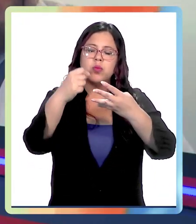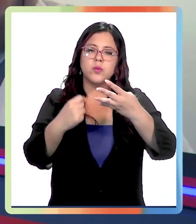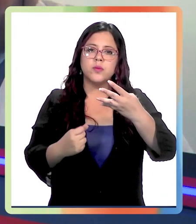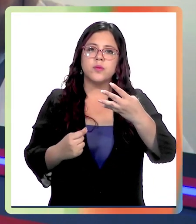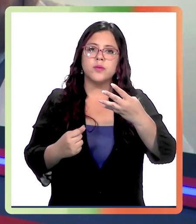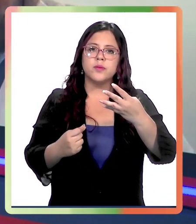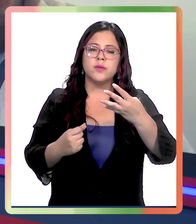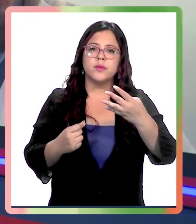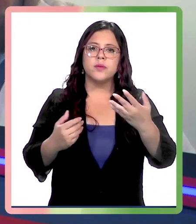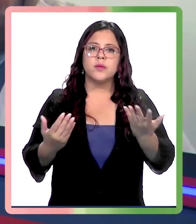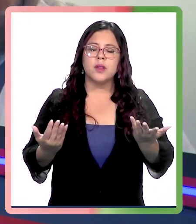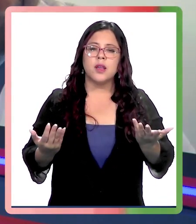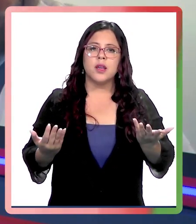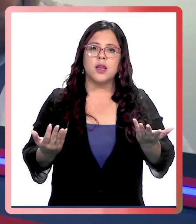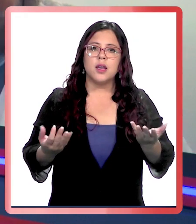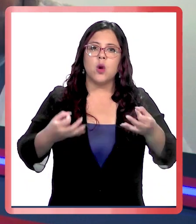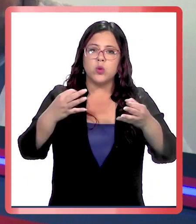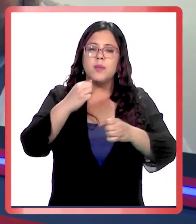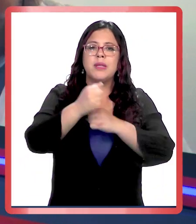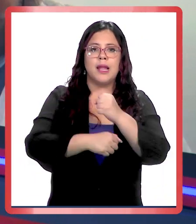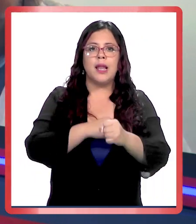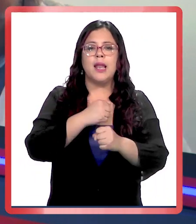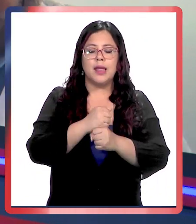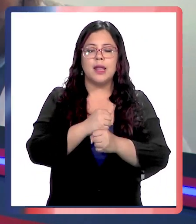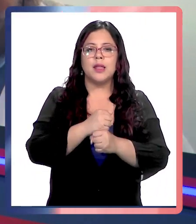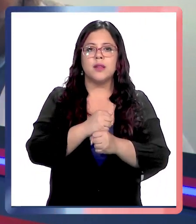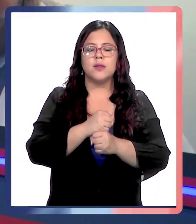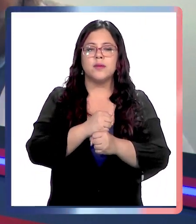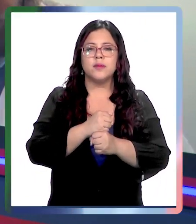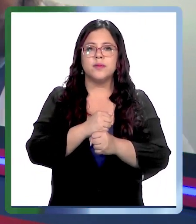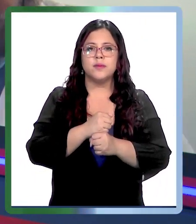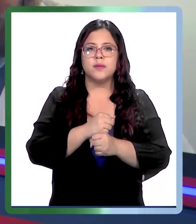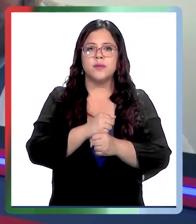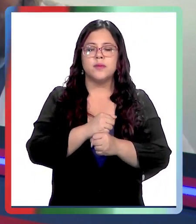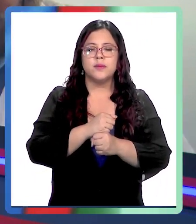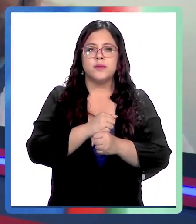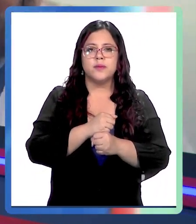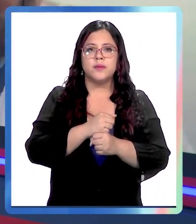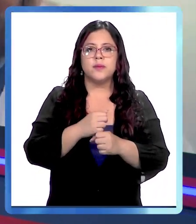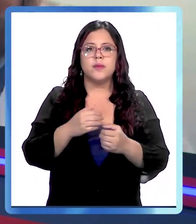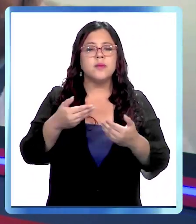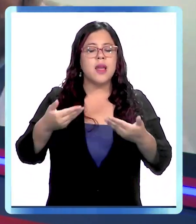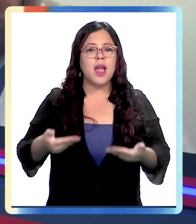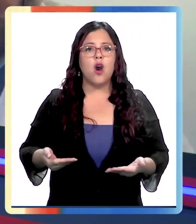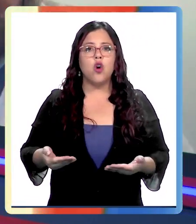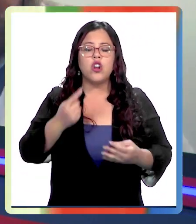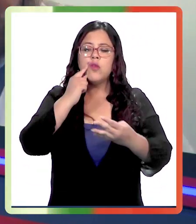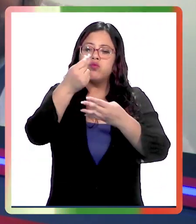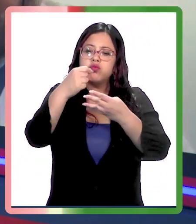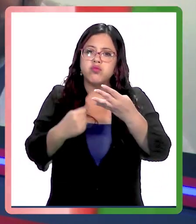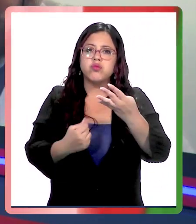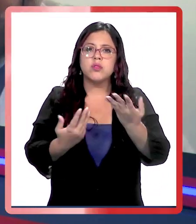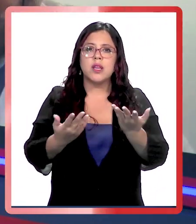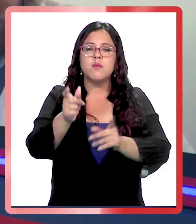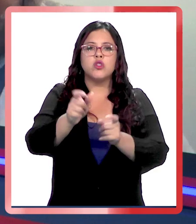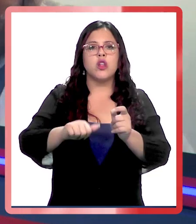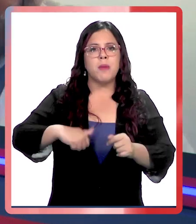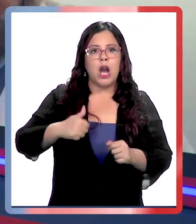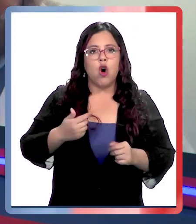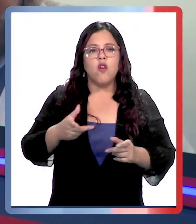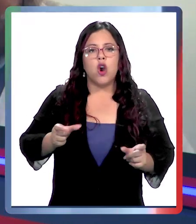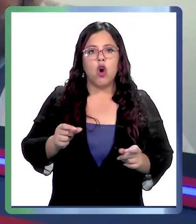preventiva. Perfecto. Doctor, también ha existido un cambio en el diagnóstico